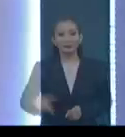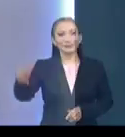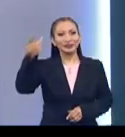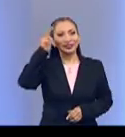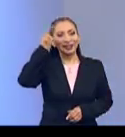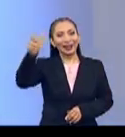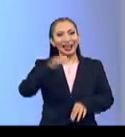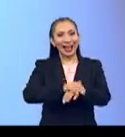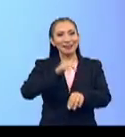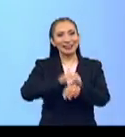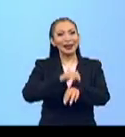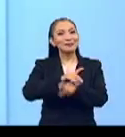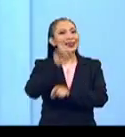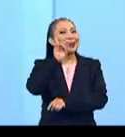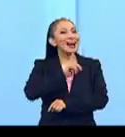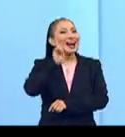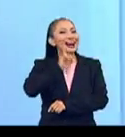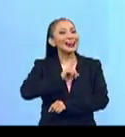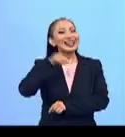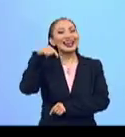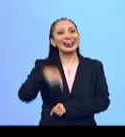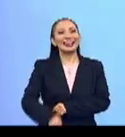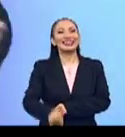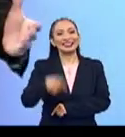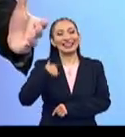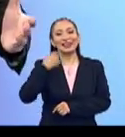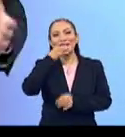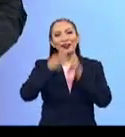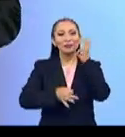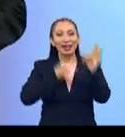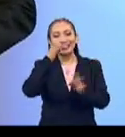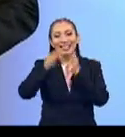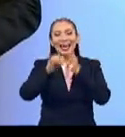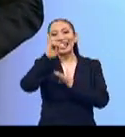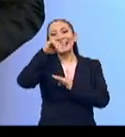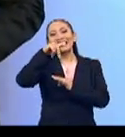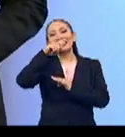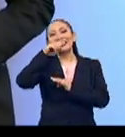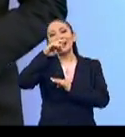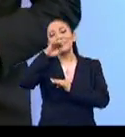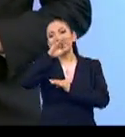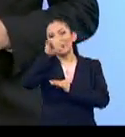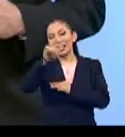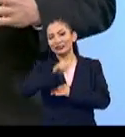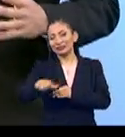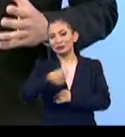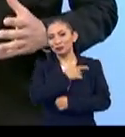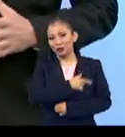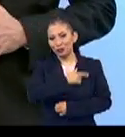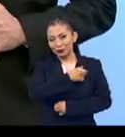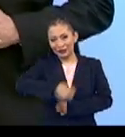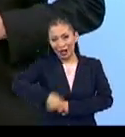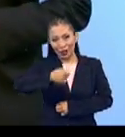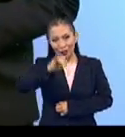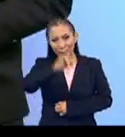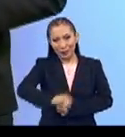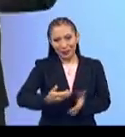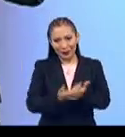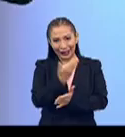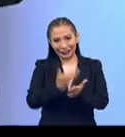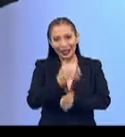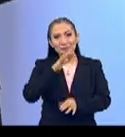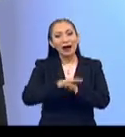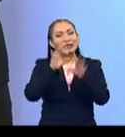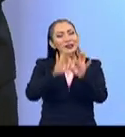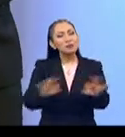Hola, ¿qué tal, amigos y amigas de este informativo Interfaz? Es un placer saludarlos esta mañana de jueves y, por supuesto, llevarle lo